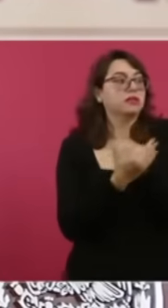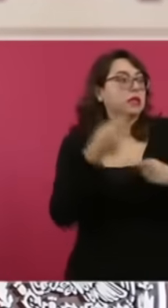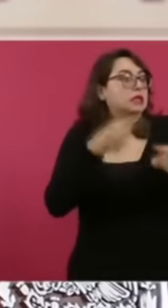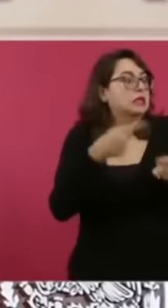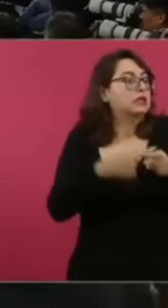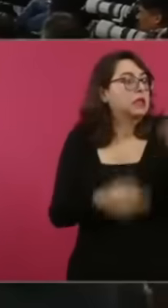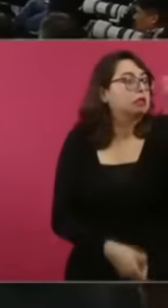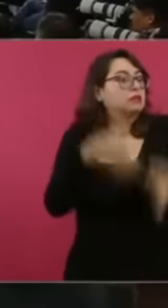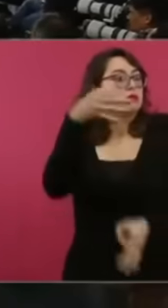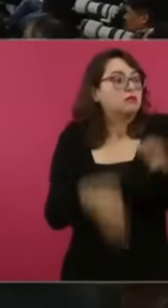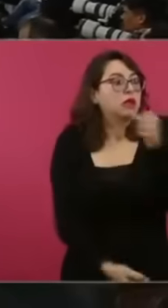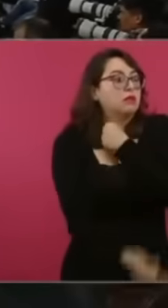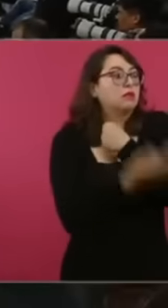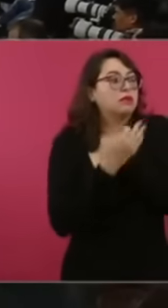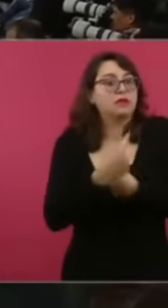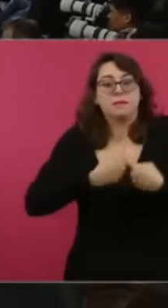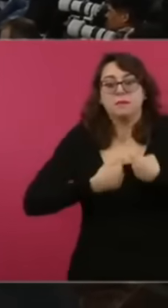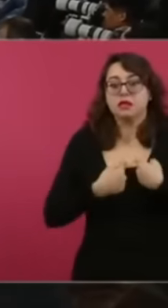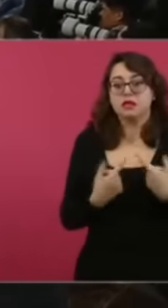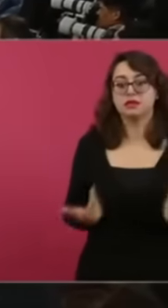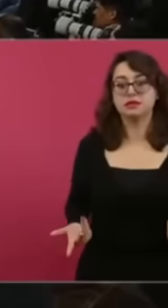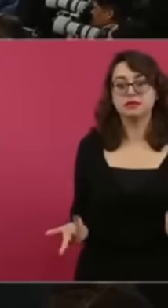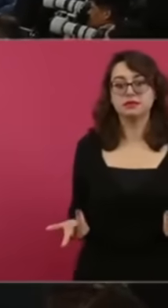Sí podría